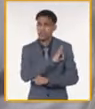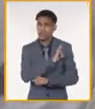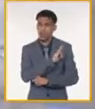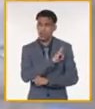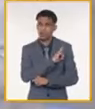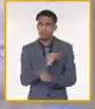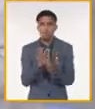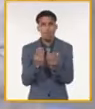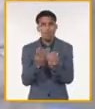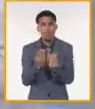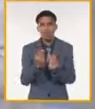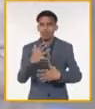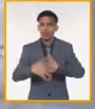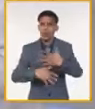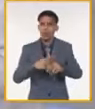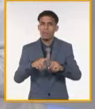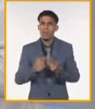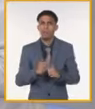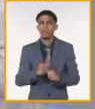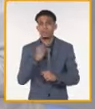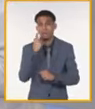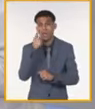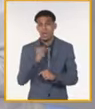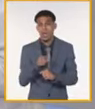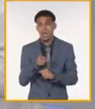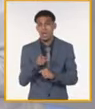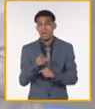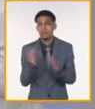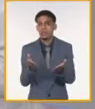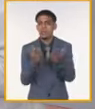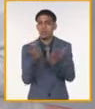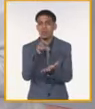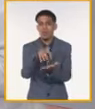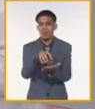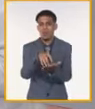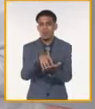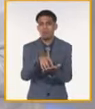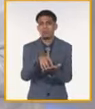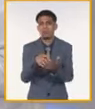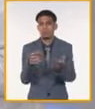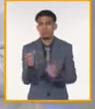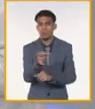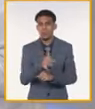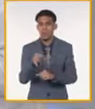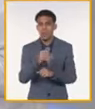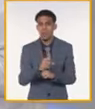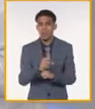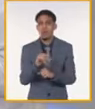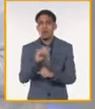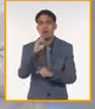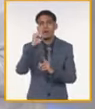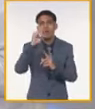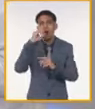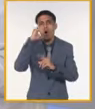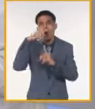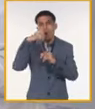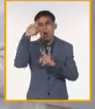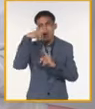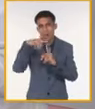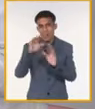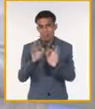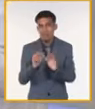hay muchos elementos porque está la contribución al desarrollo local está los impuestos y y las contribuciones de la